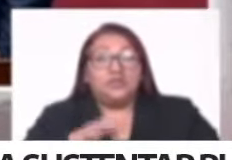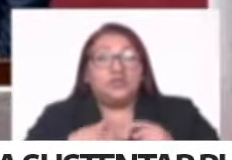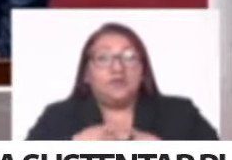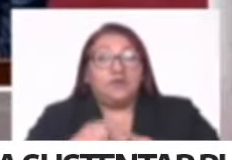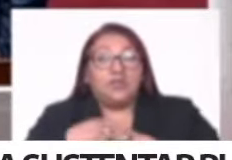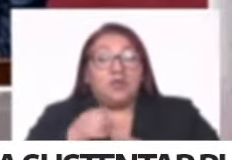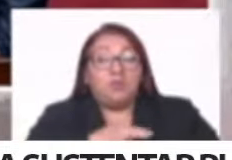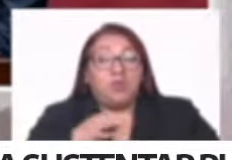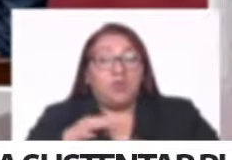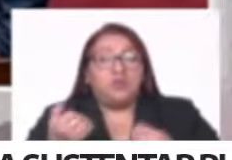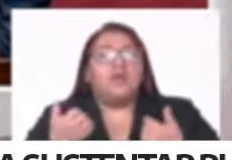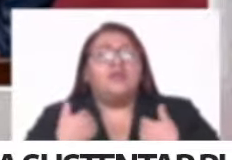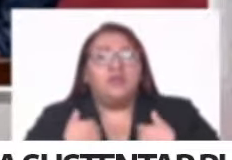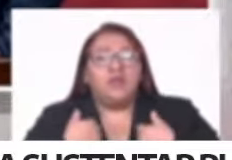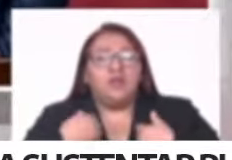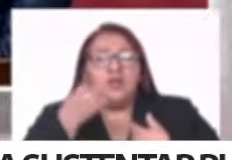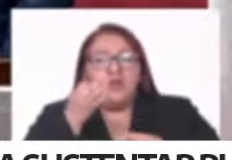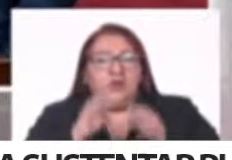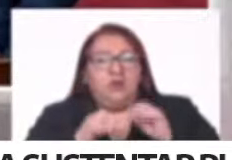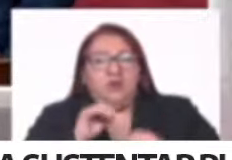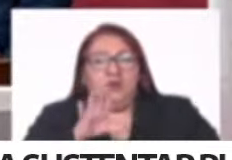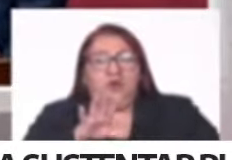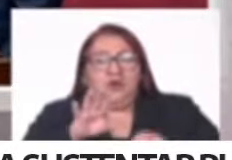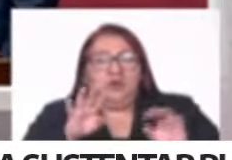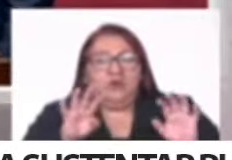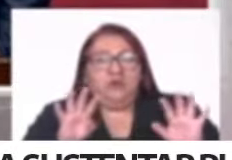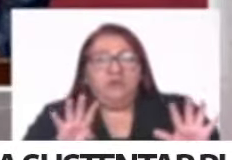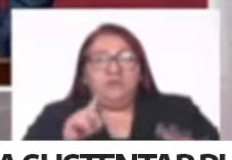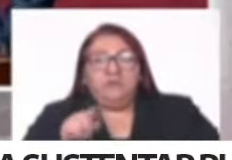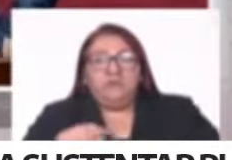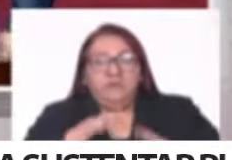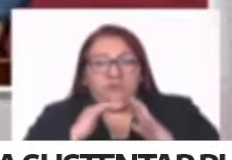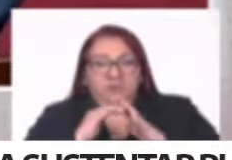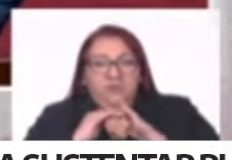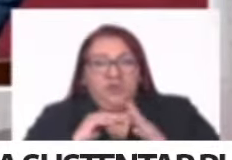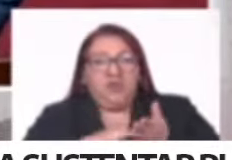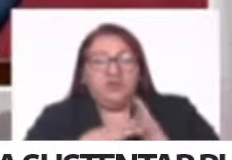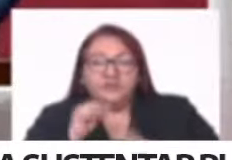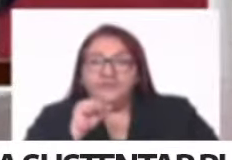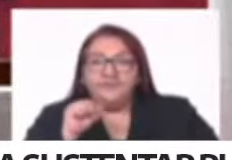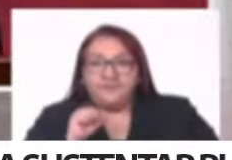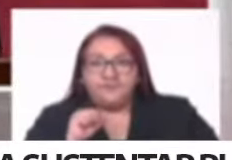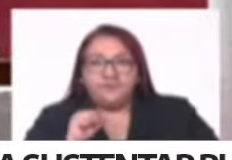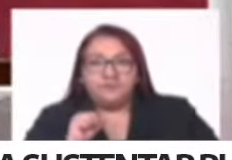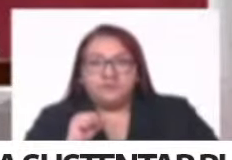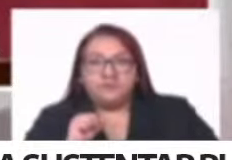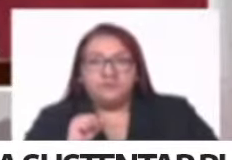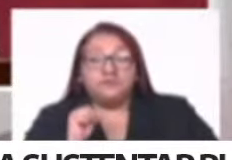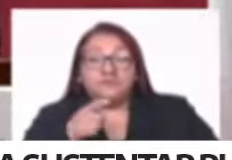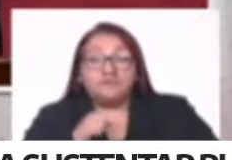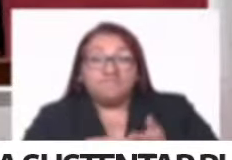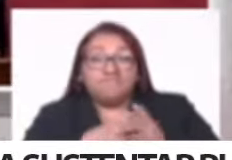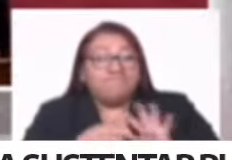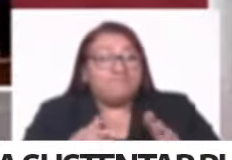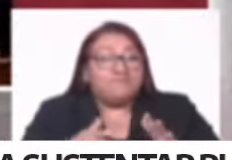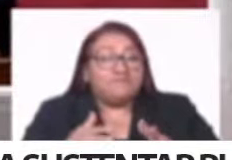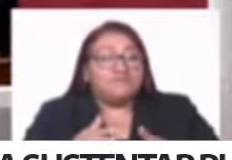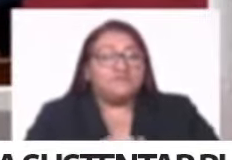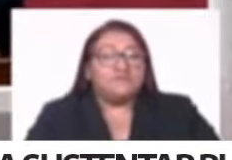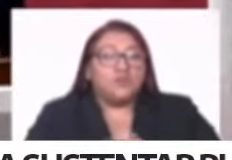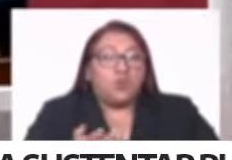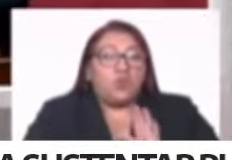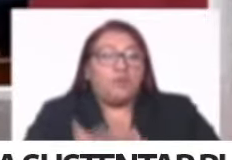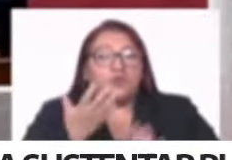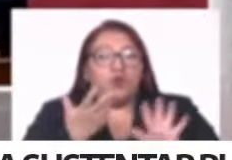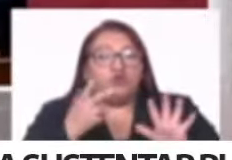congresistas, cuentan con una asignación de más de 52 mil millones de soles, lo que equivale a un aumento